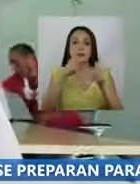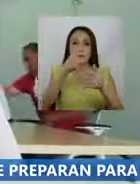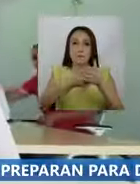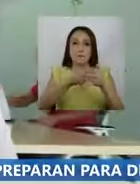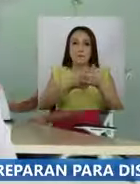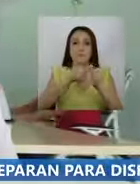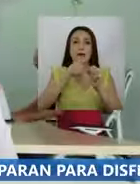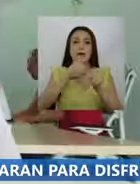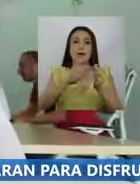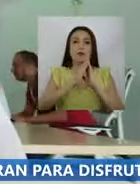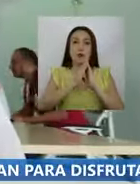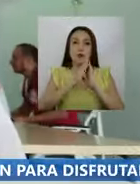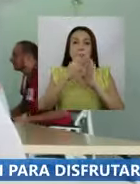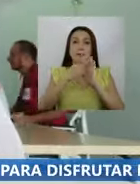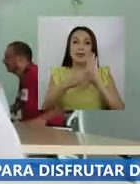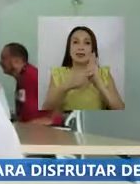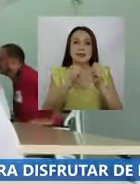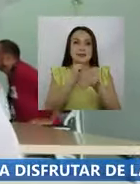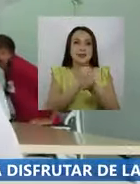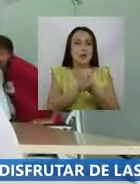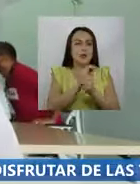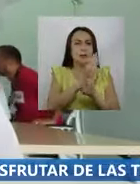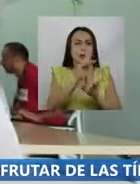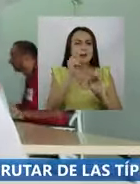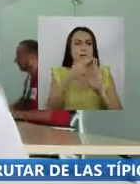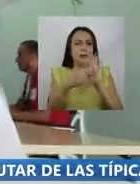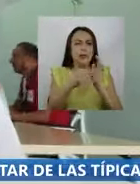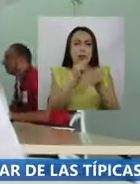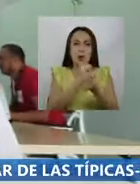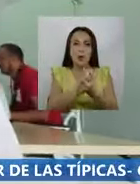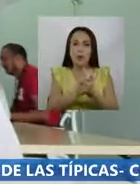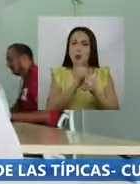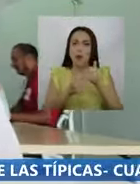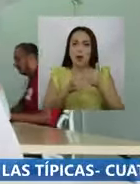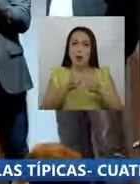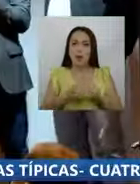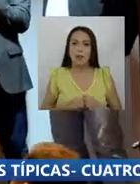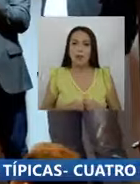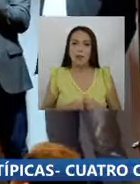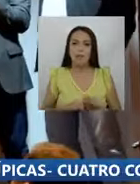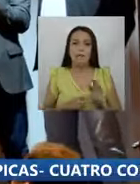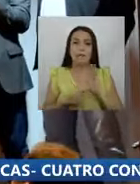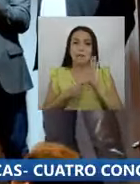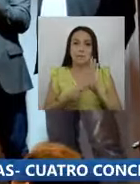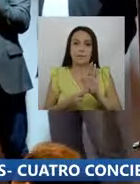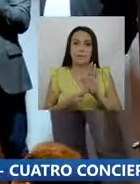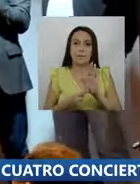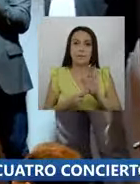solicitar medidas cautelares. Estas medidas cautelares se presentaron